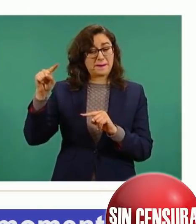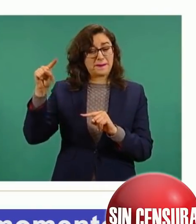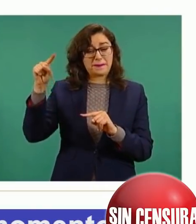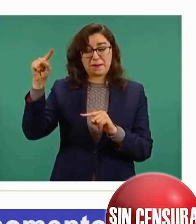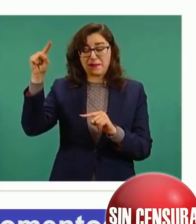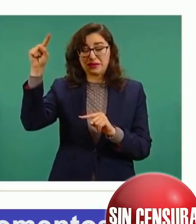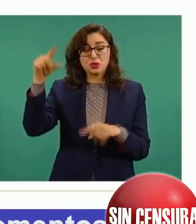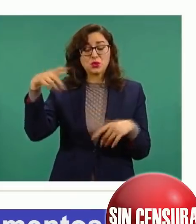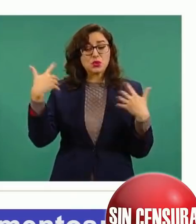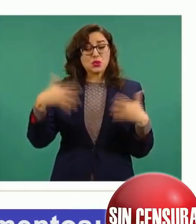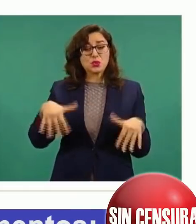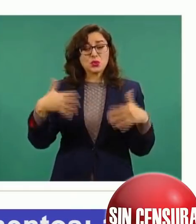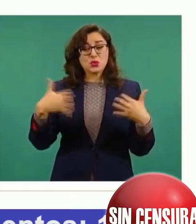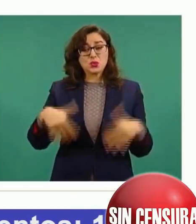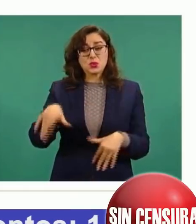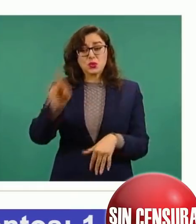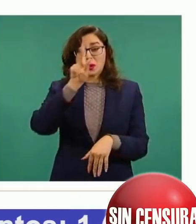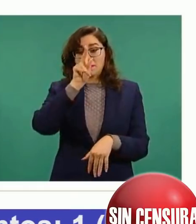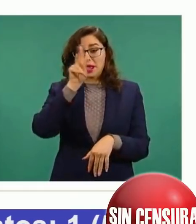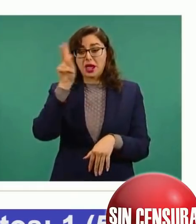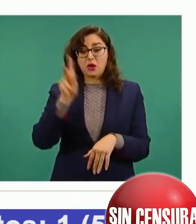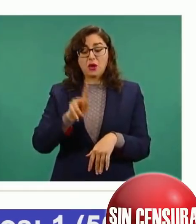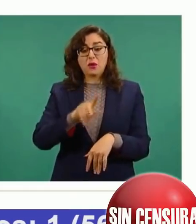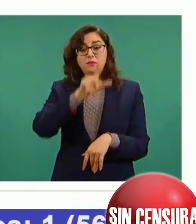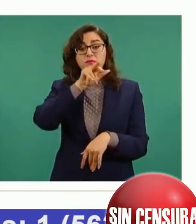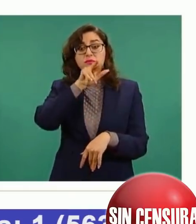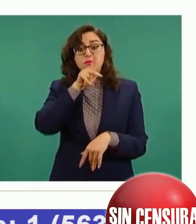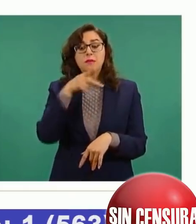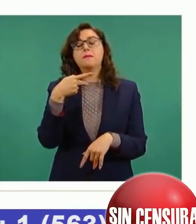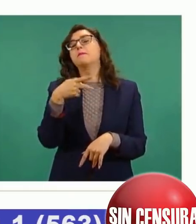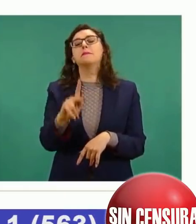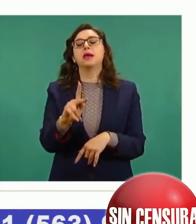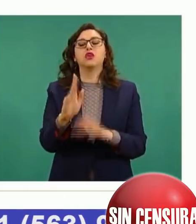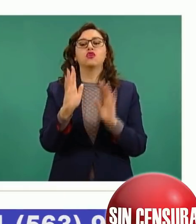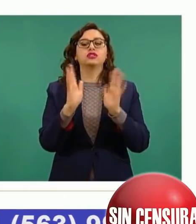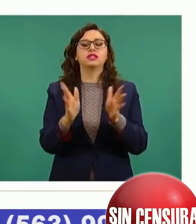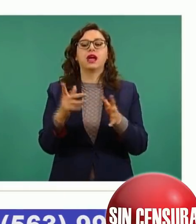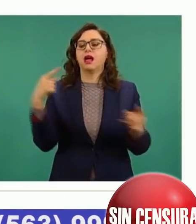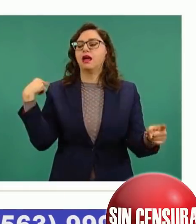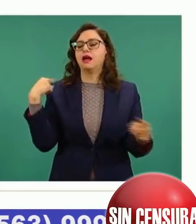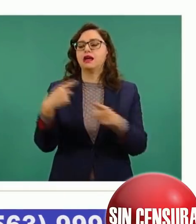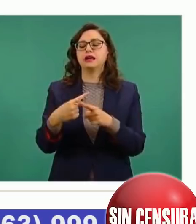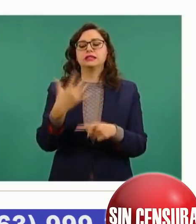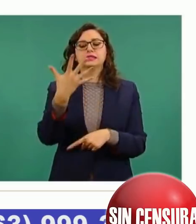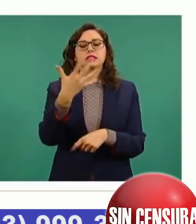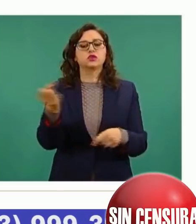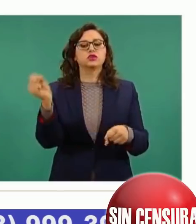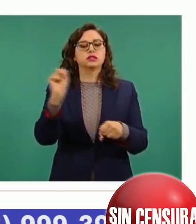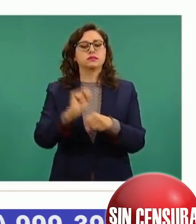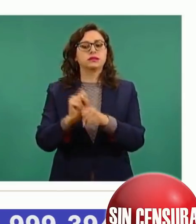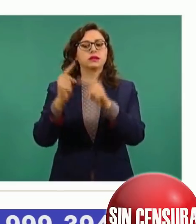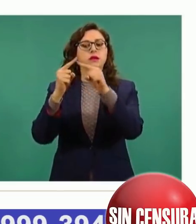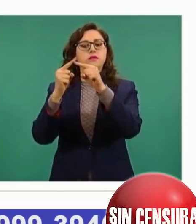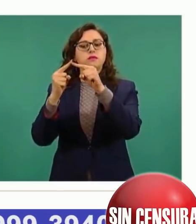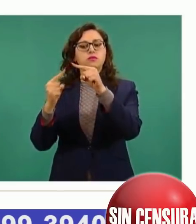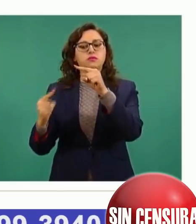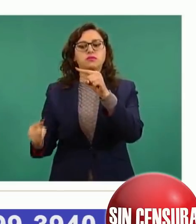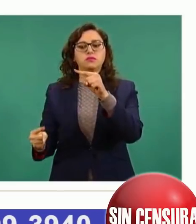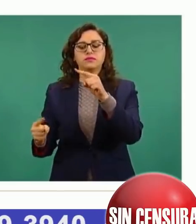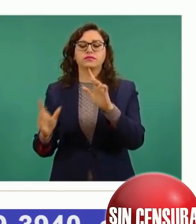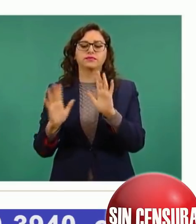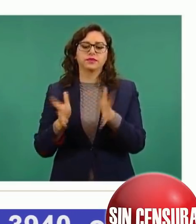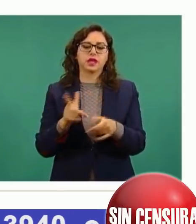situación bastante preocupante, pero afortunadamente ya tenemos también 5 semanas de descenso, acaba de pasar a semáforo